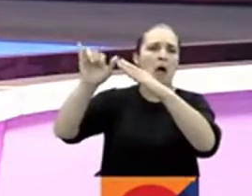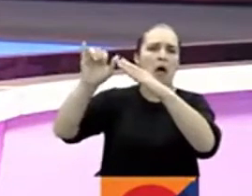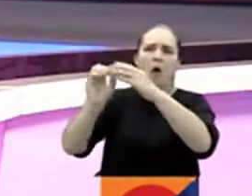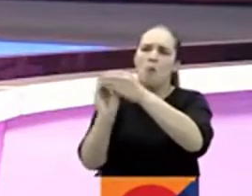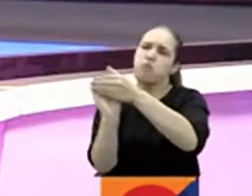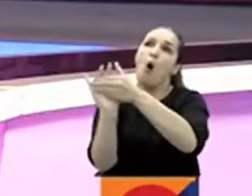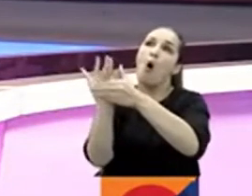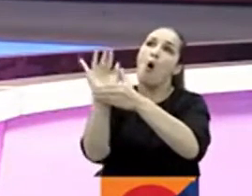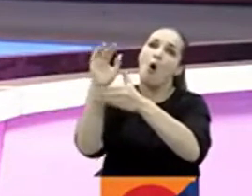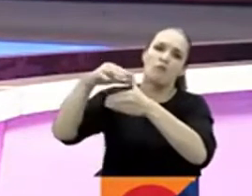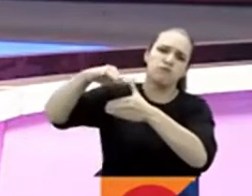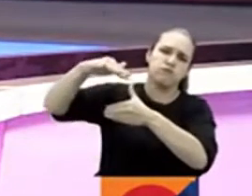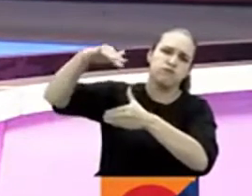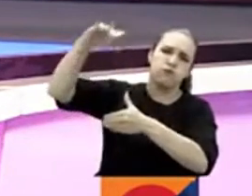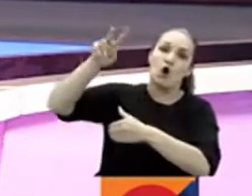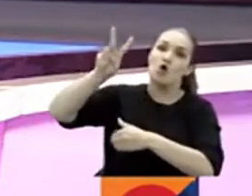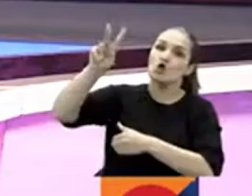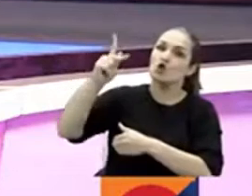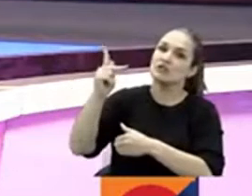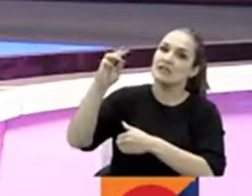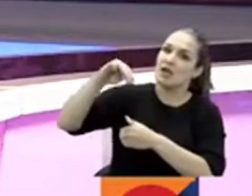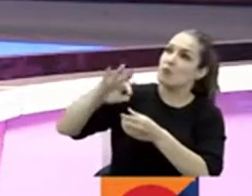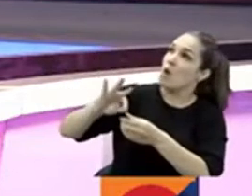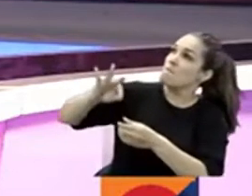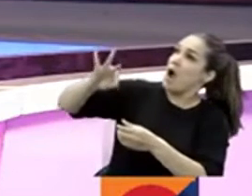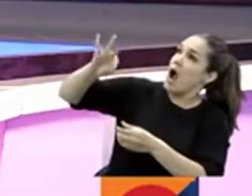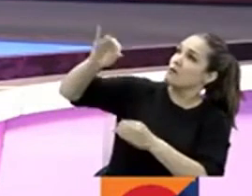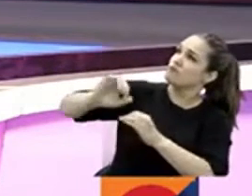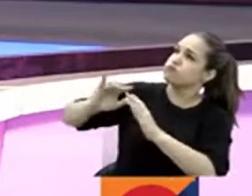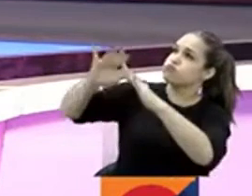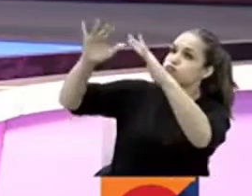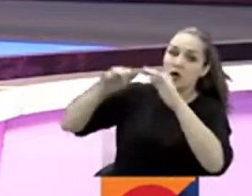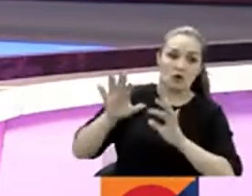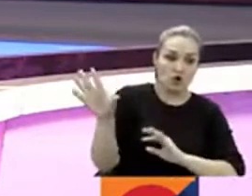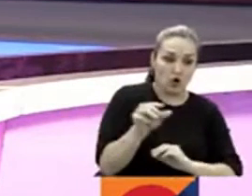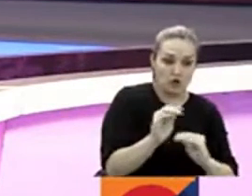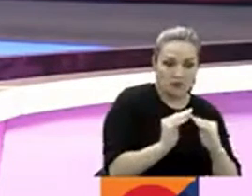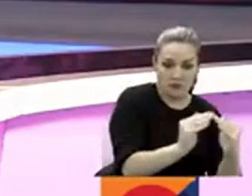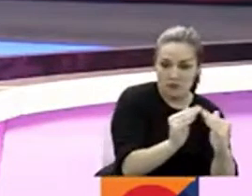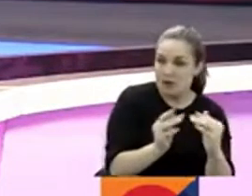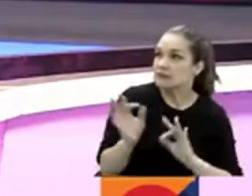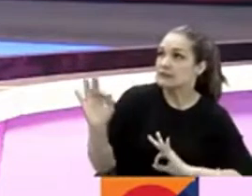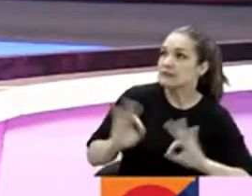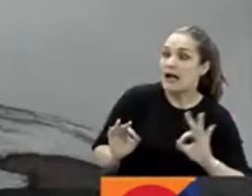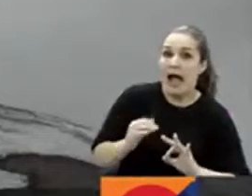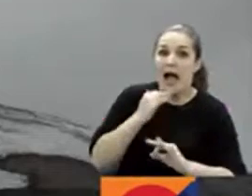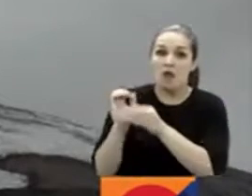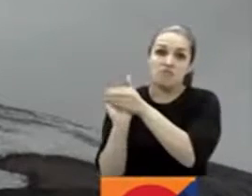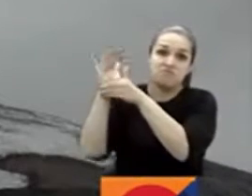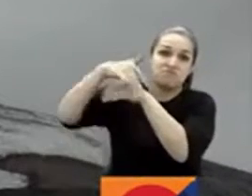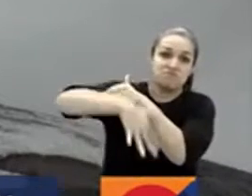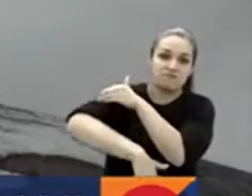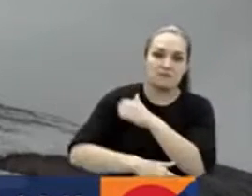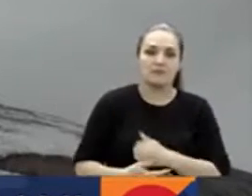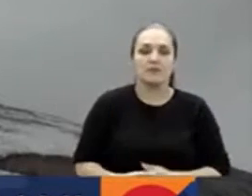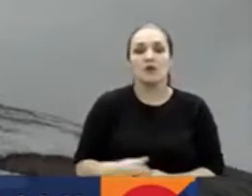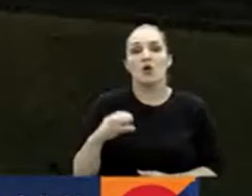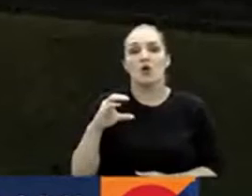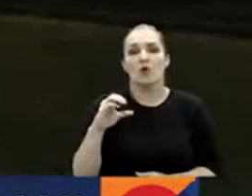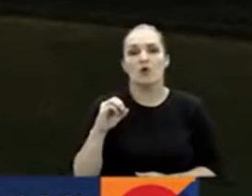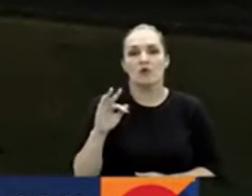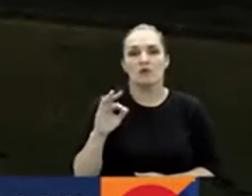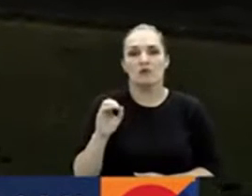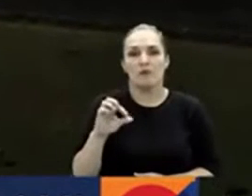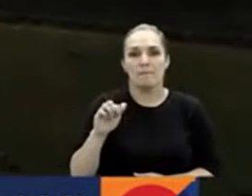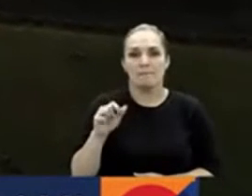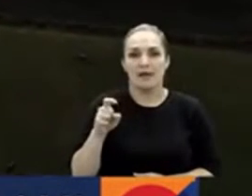2 kilómetros. Las autoridades y comunidades aledañas se preparan ante una posible erupción. El volcán Cotopaxi, la